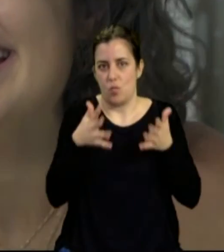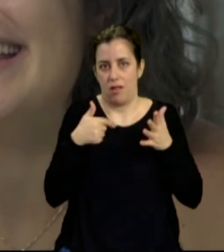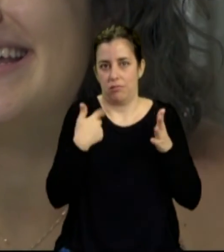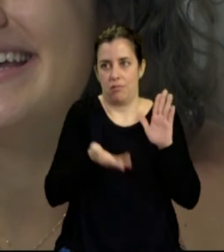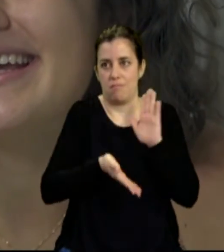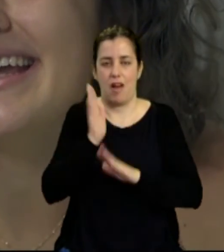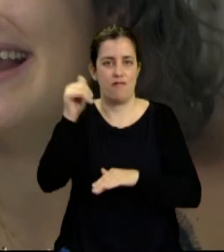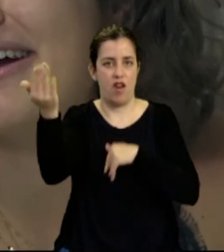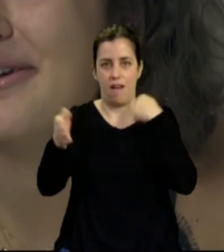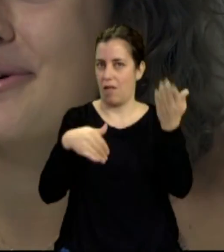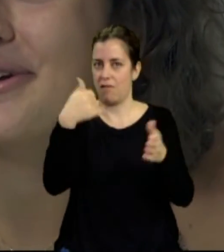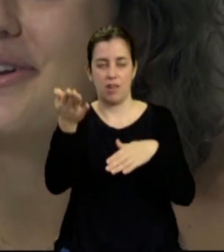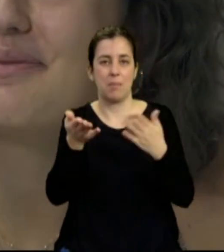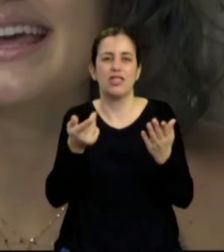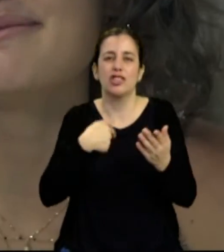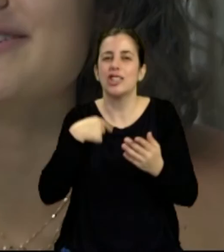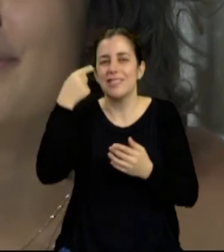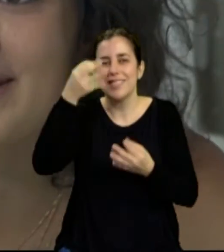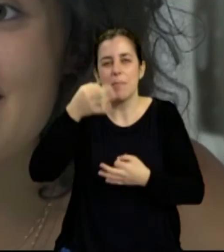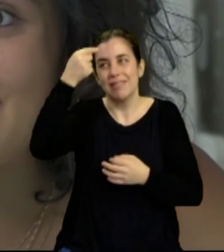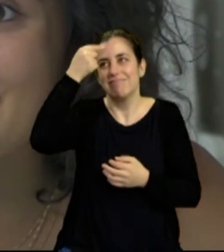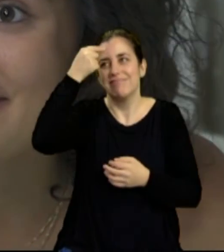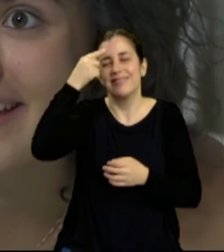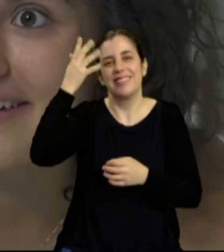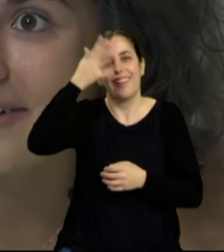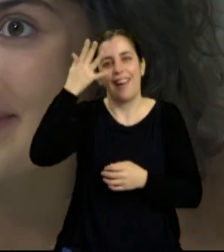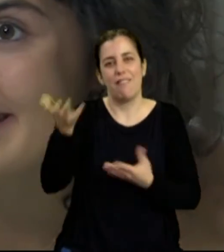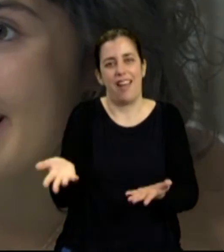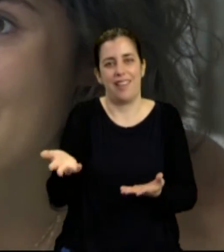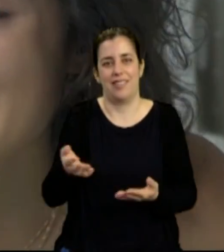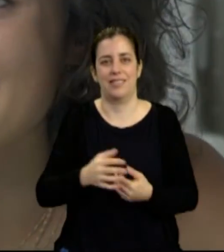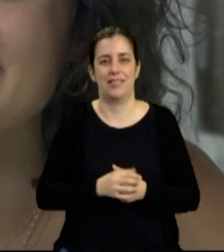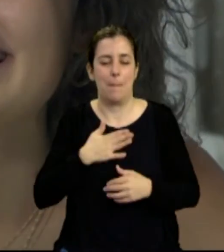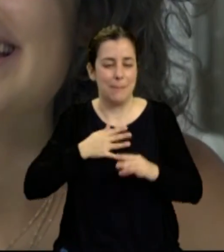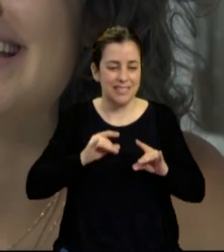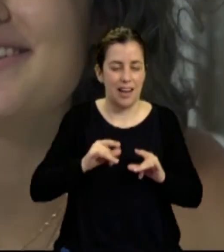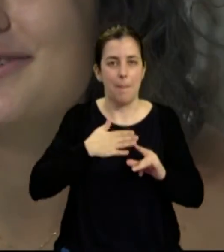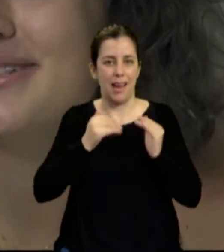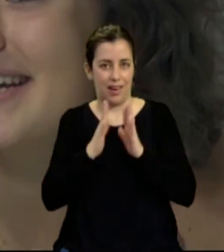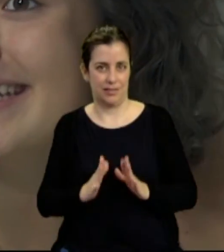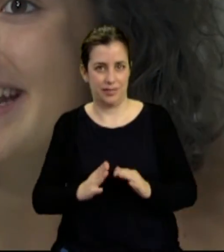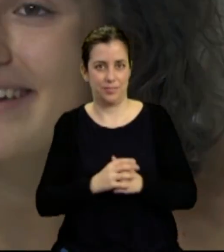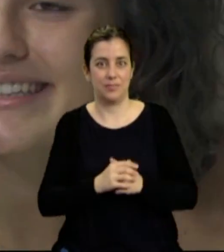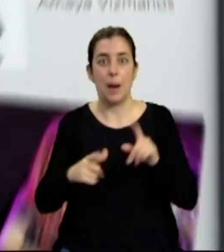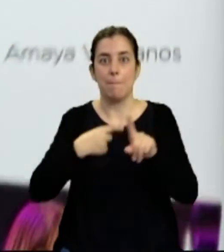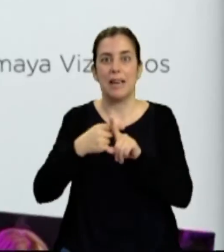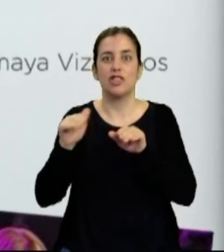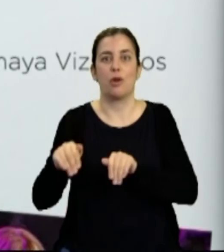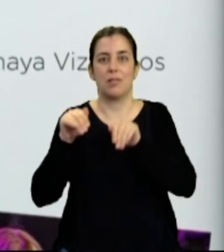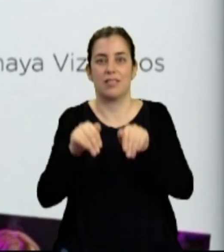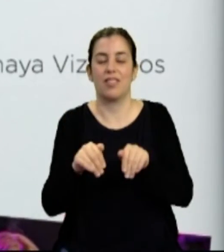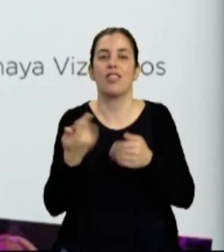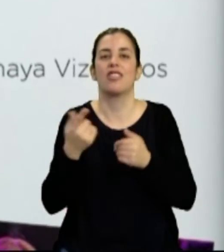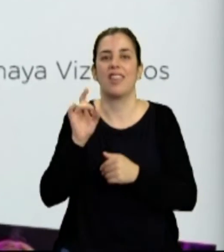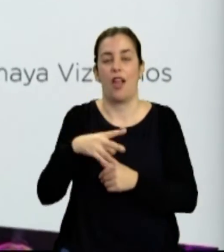hogar, y la valoro mogollón. Y además fue muy especial ver con quién compartía la nominación, que son dos personas increíbles. Esta